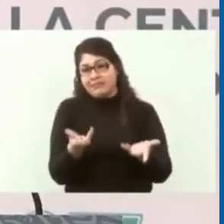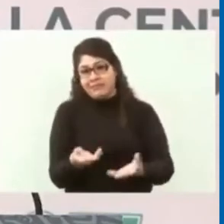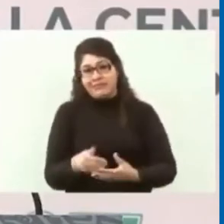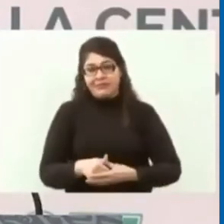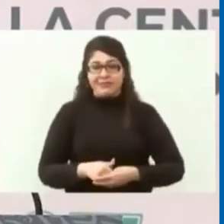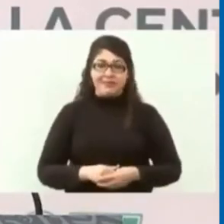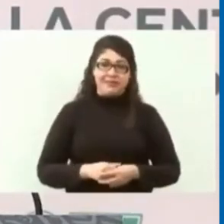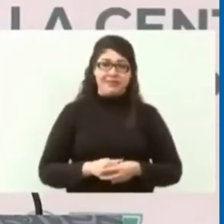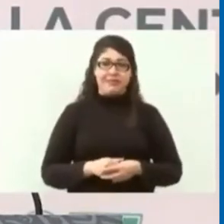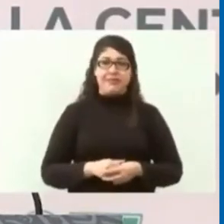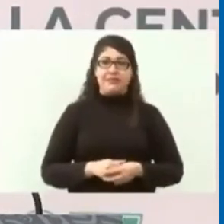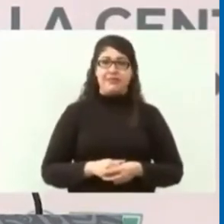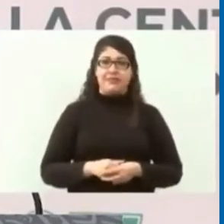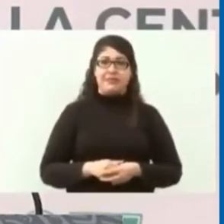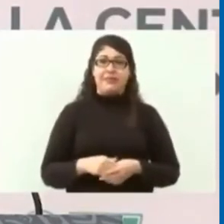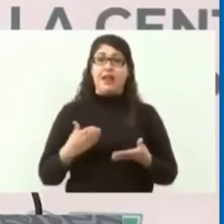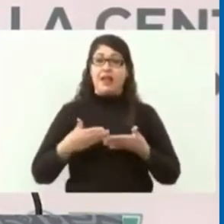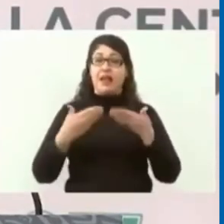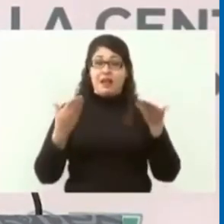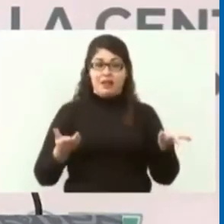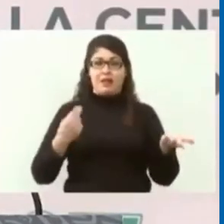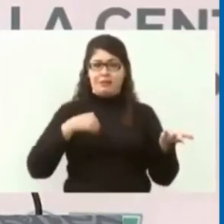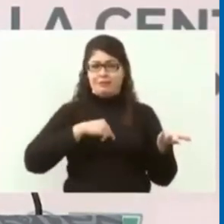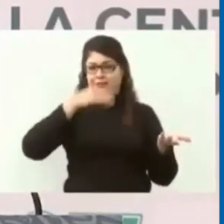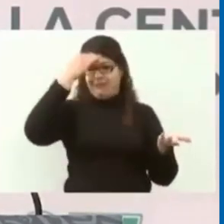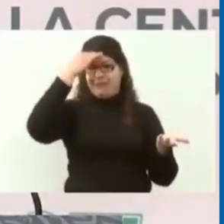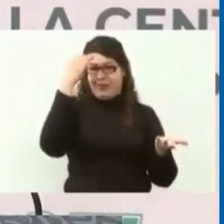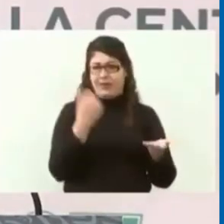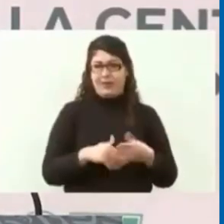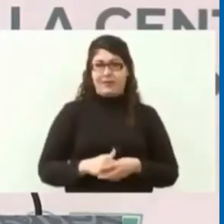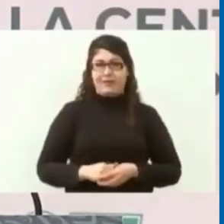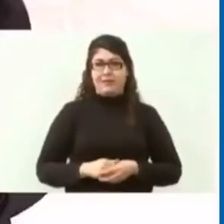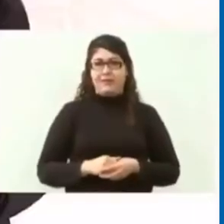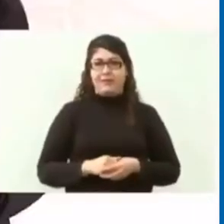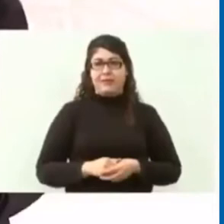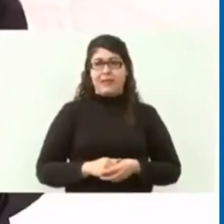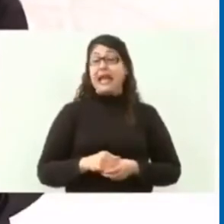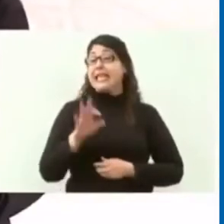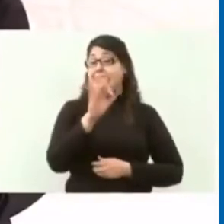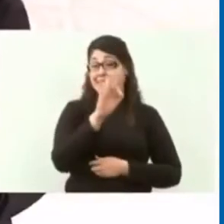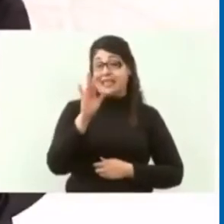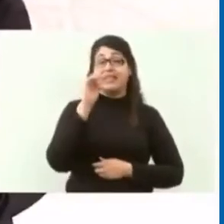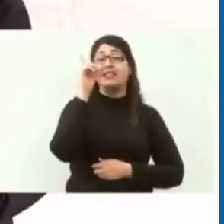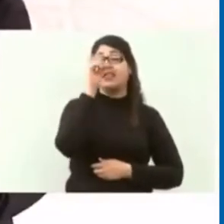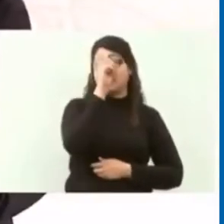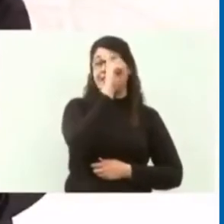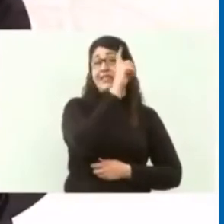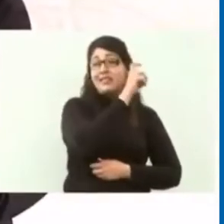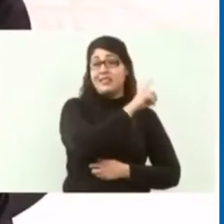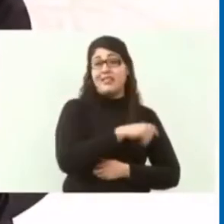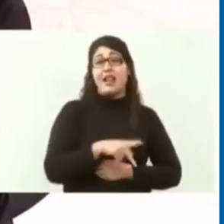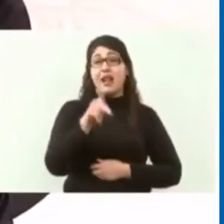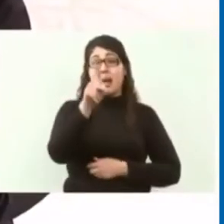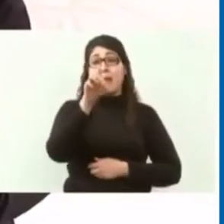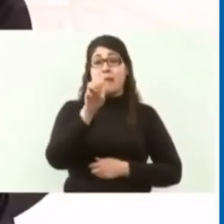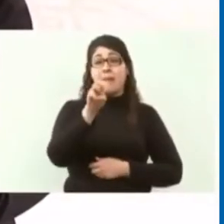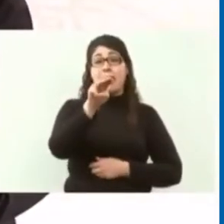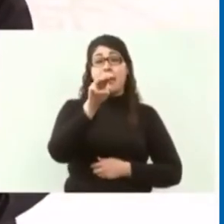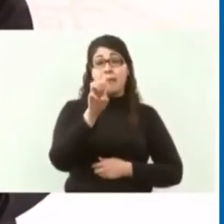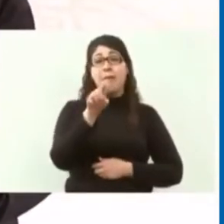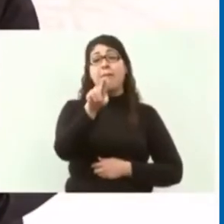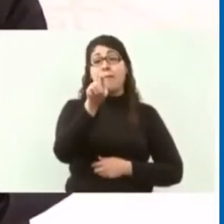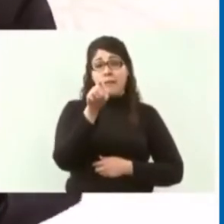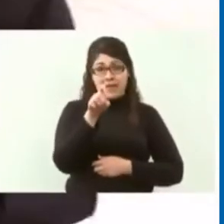fortalecer a Pemex y a la Comisión Federal de Electricidad, voy a enviar, si es necesario,